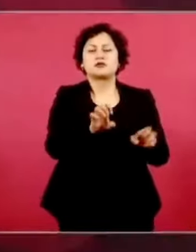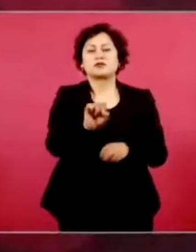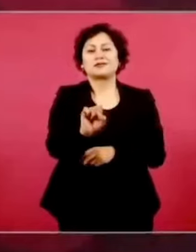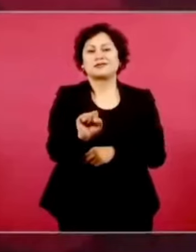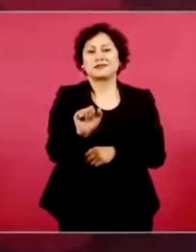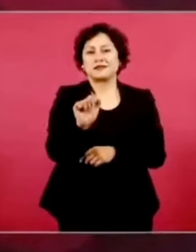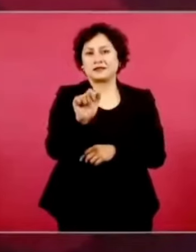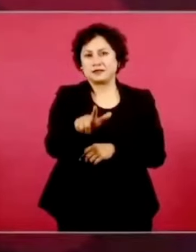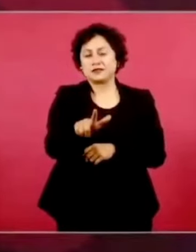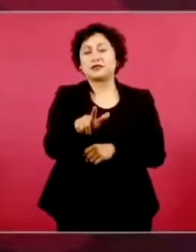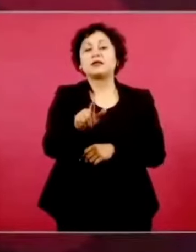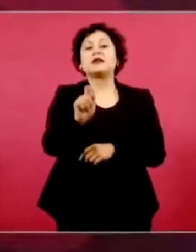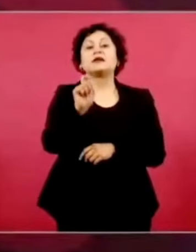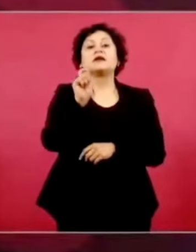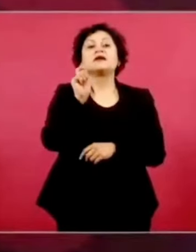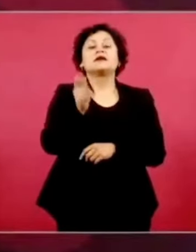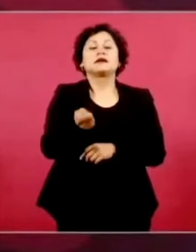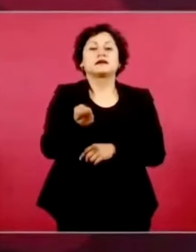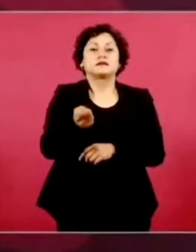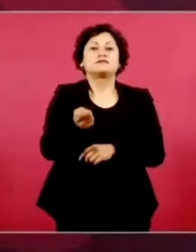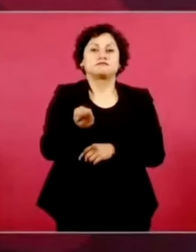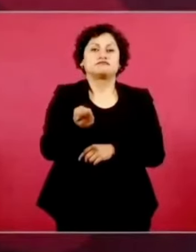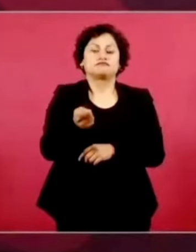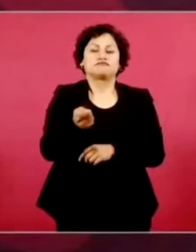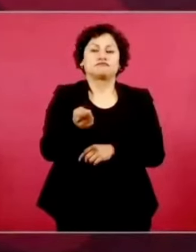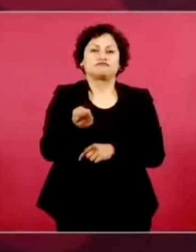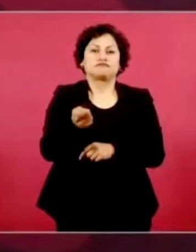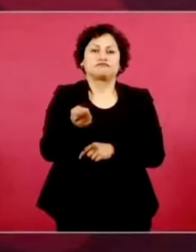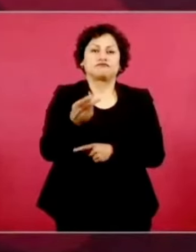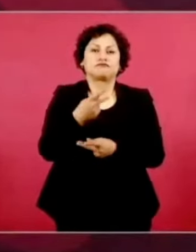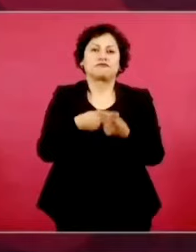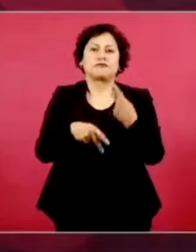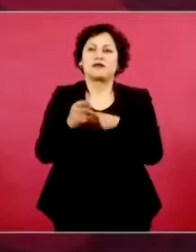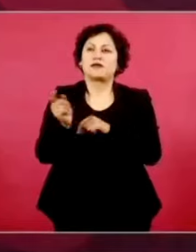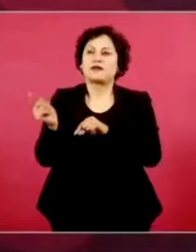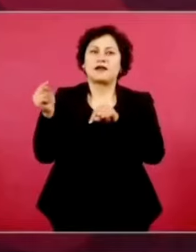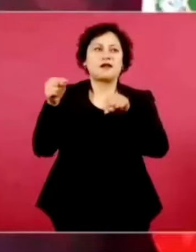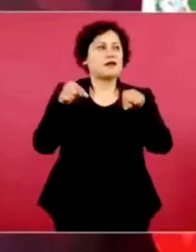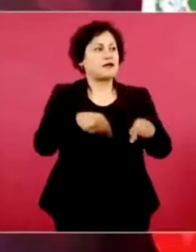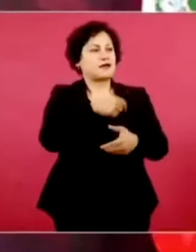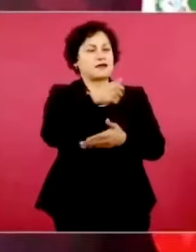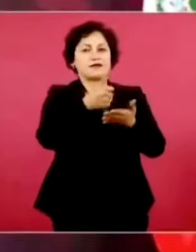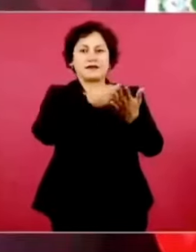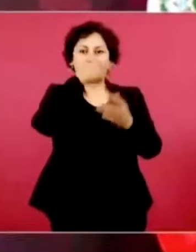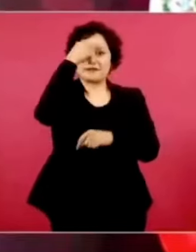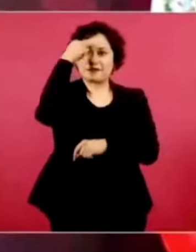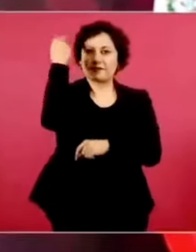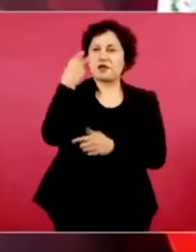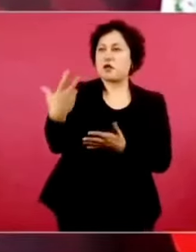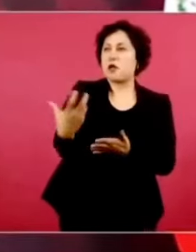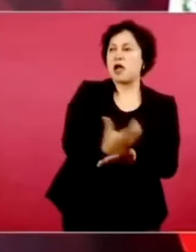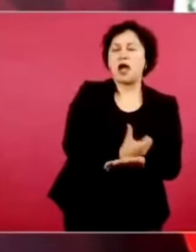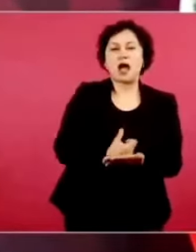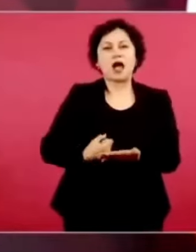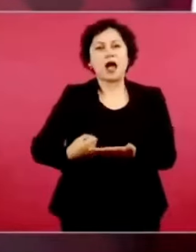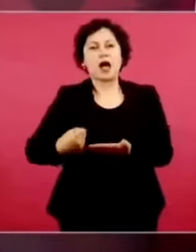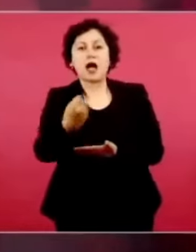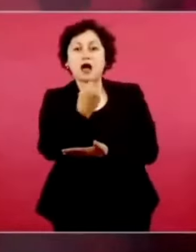1867, triunfal a la Ciudad de México. Cuando entra, al día siguiente invita a